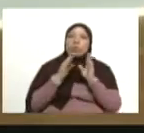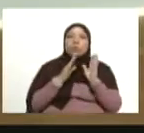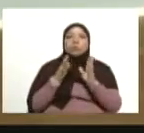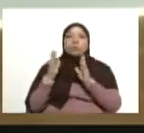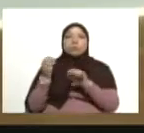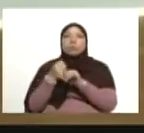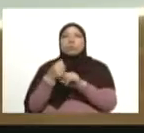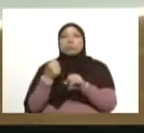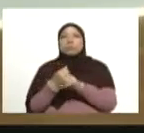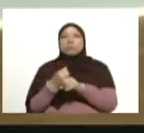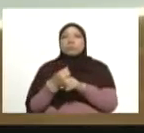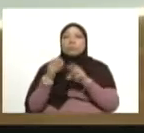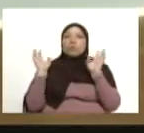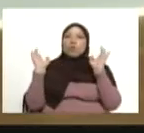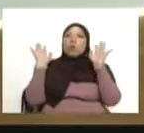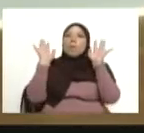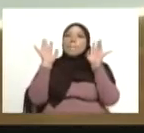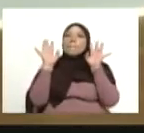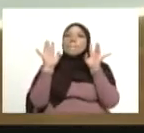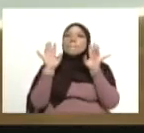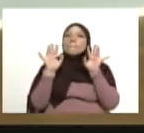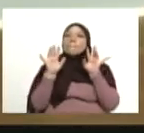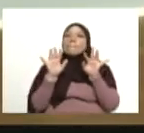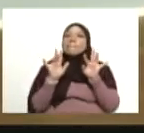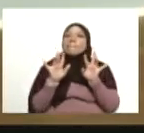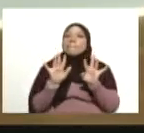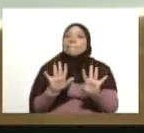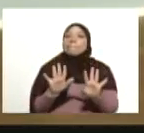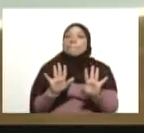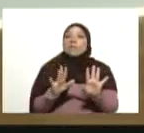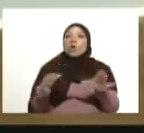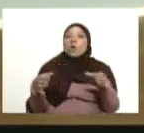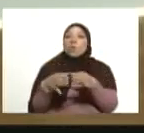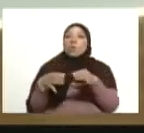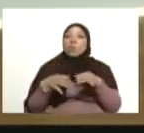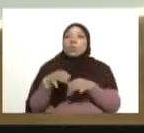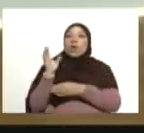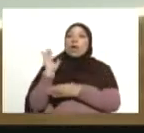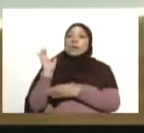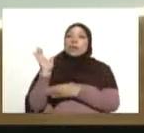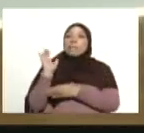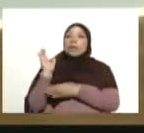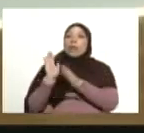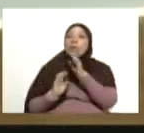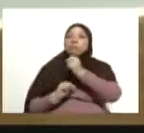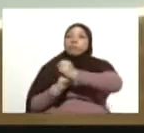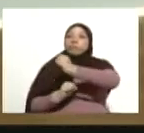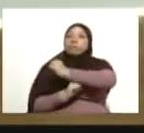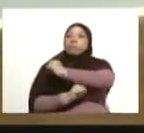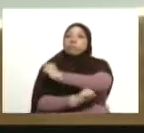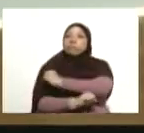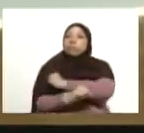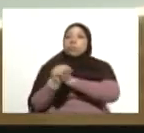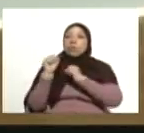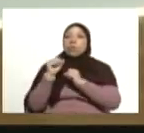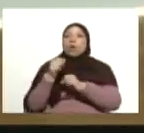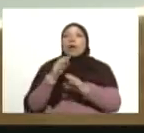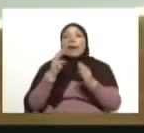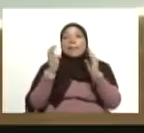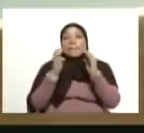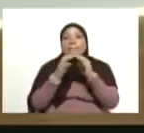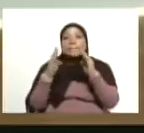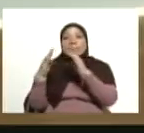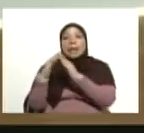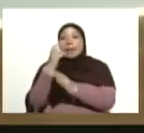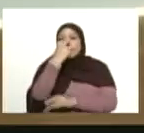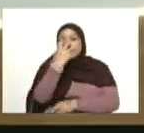organizativos, marchas locales masivas, reuniones, asambleas de base, despliegue social caso por caso, casa